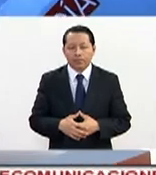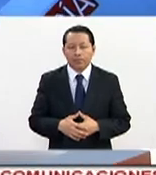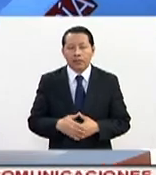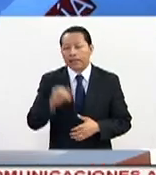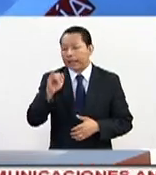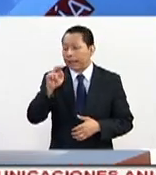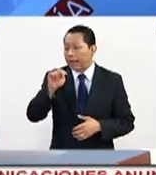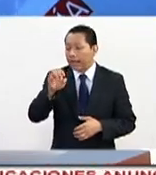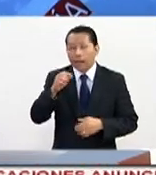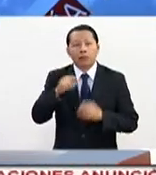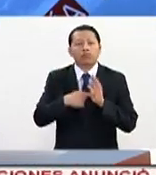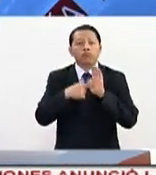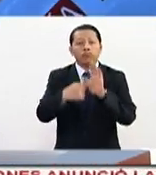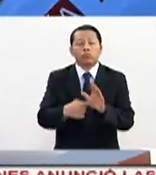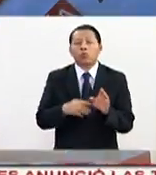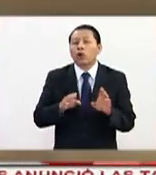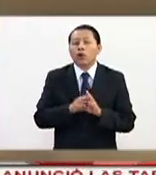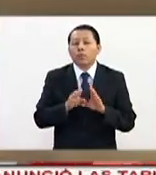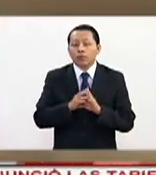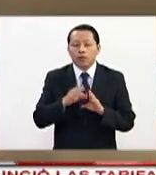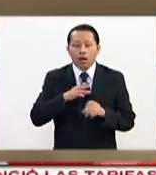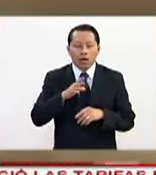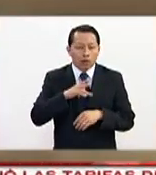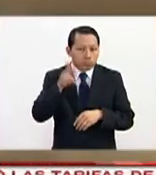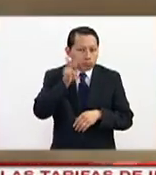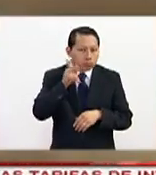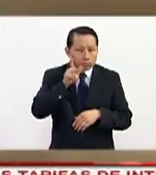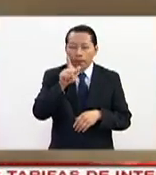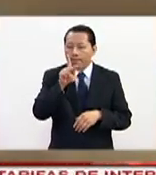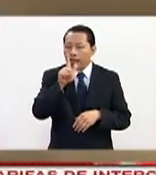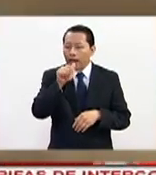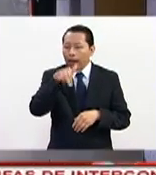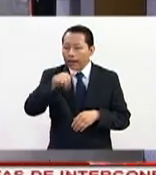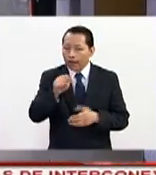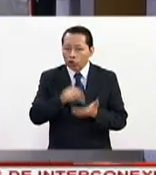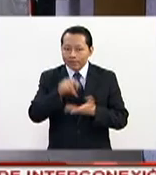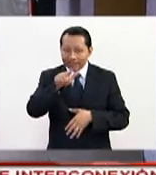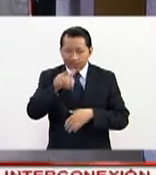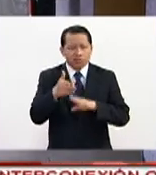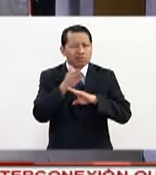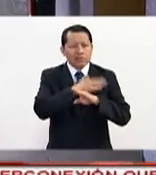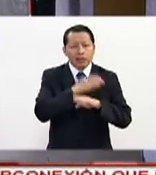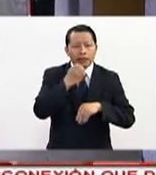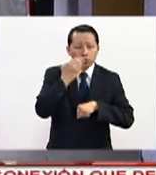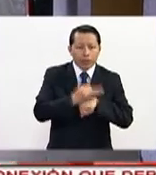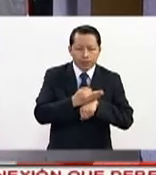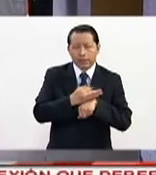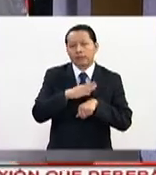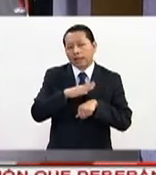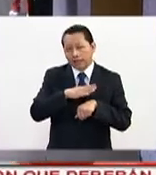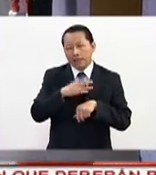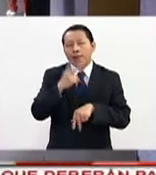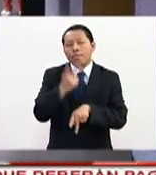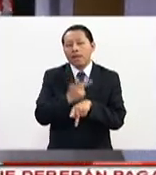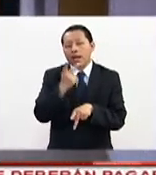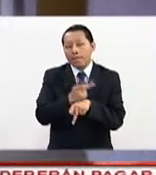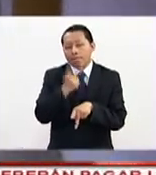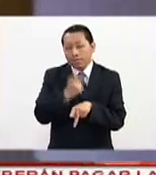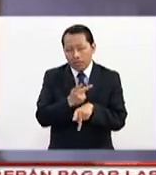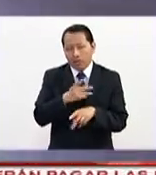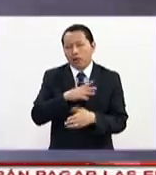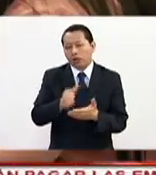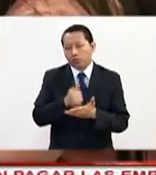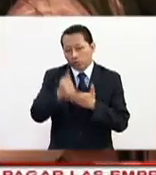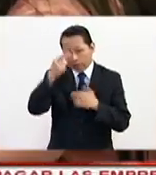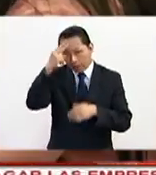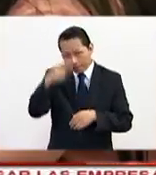El INE dio a conocer los resultados de la prueba Planea 2017. Esta prueba la aplicó a estudiantes de nivel medio superior de la